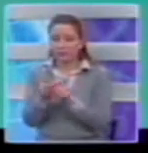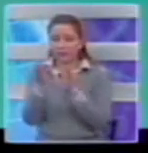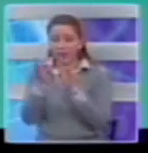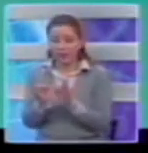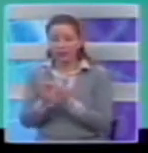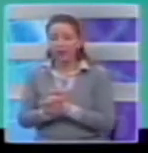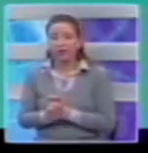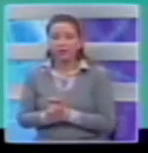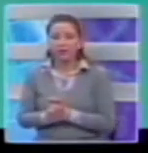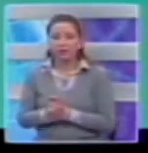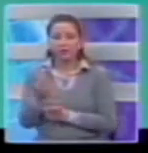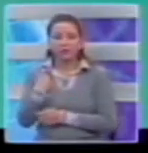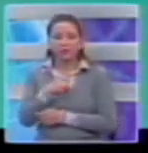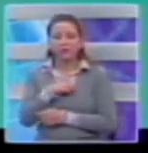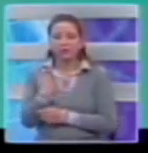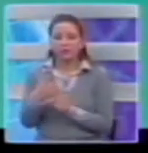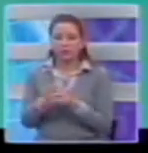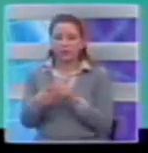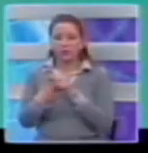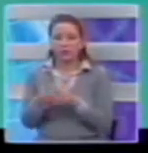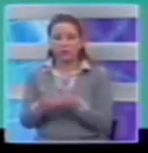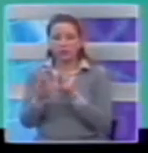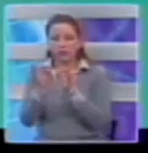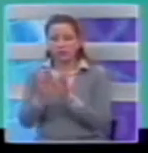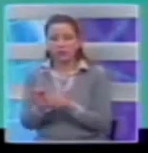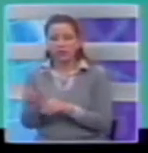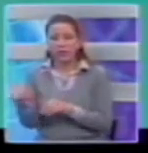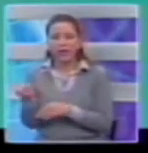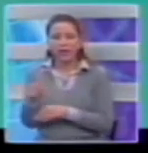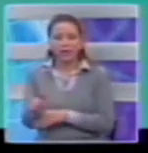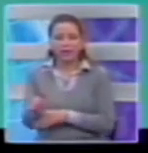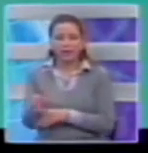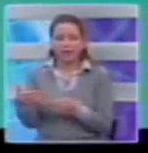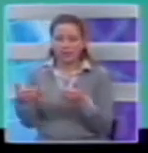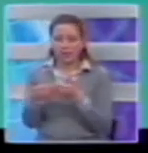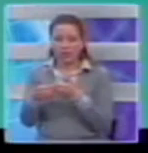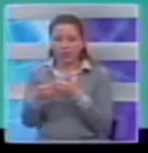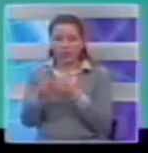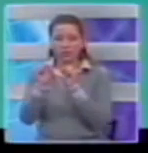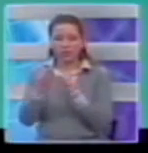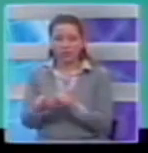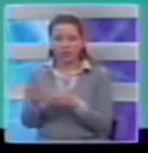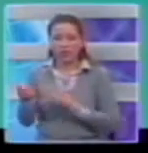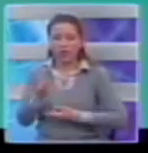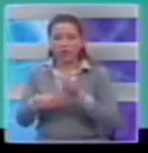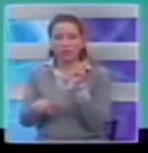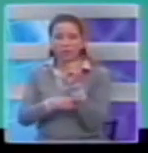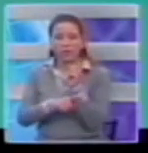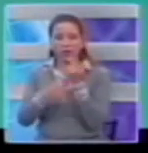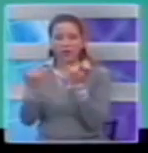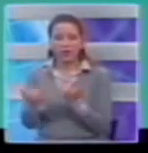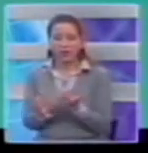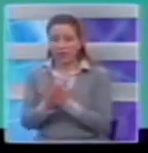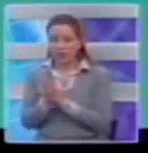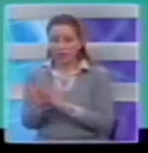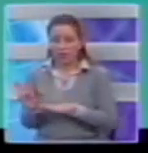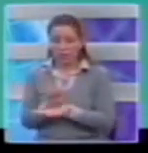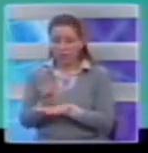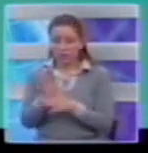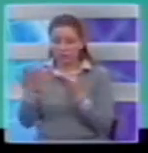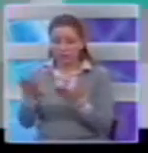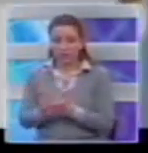definitiva, nosotros partimos de una premisa, y esta premisa es que hay equipos disponibles en el mercado actualmente sin ser